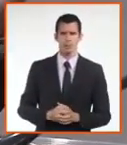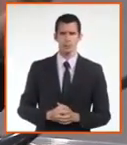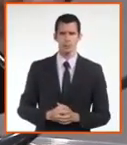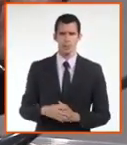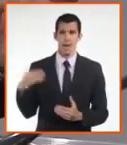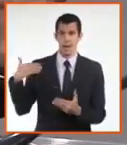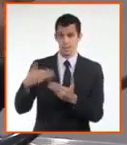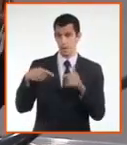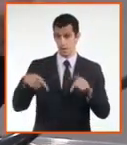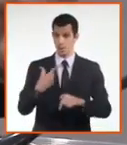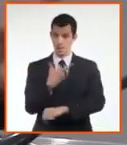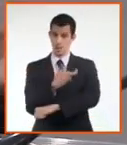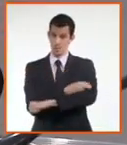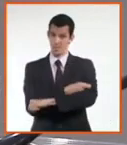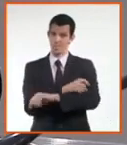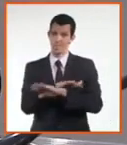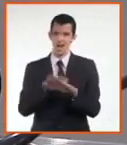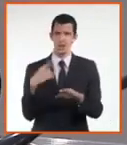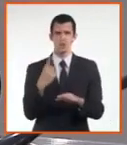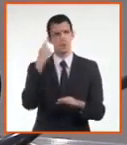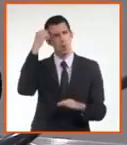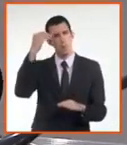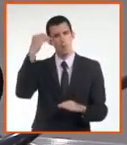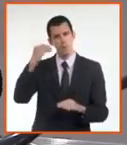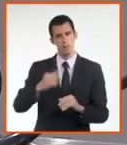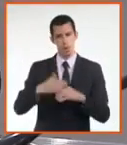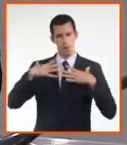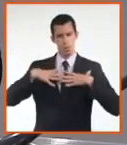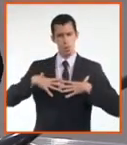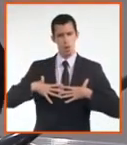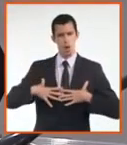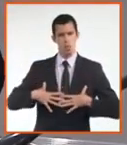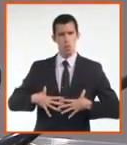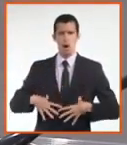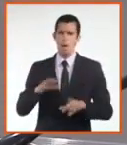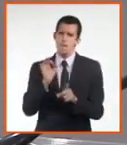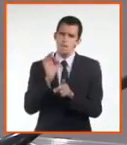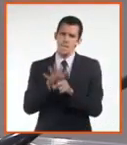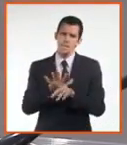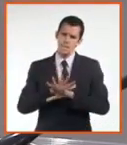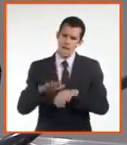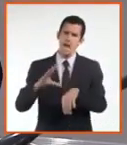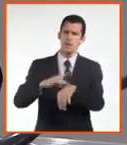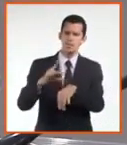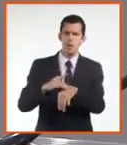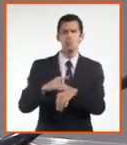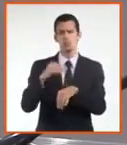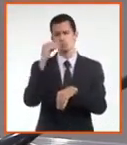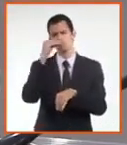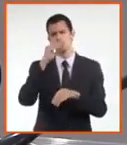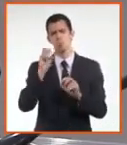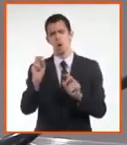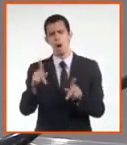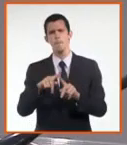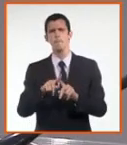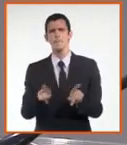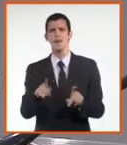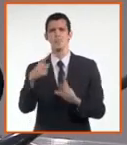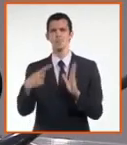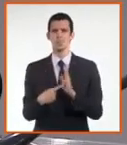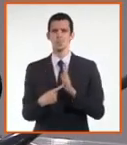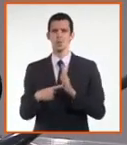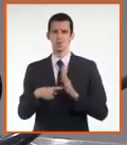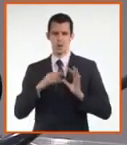está enfocada más a inducir una respuesta celular porque las vacunas que inducen respuesta hormonal hay un fenómeno que es conocido no